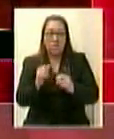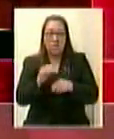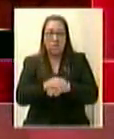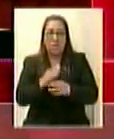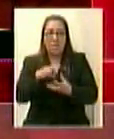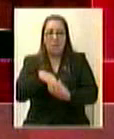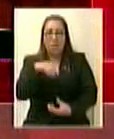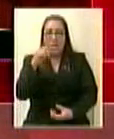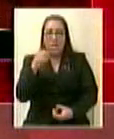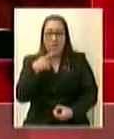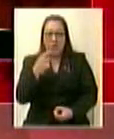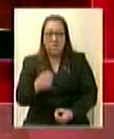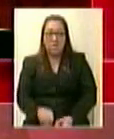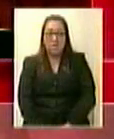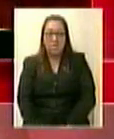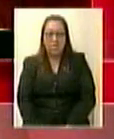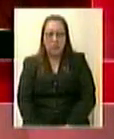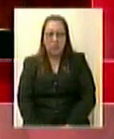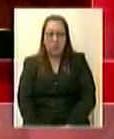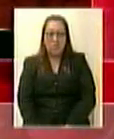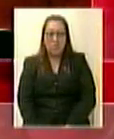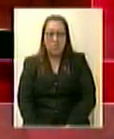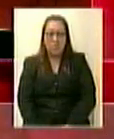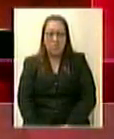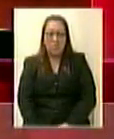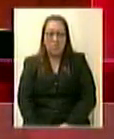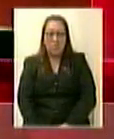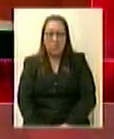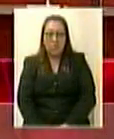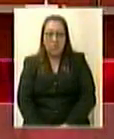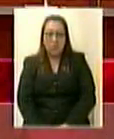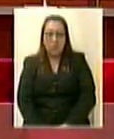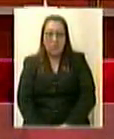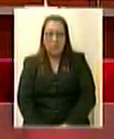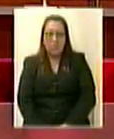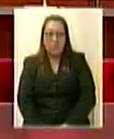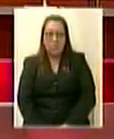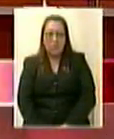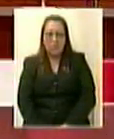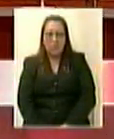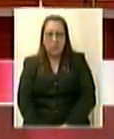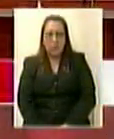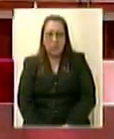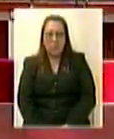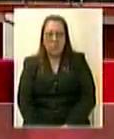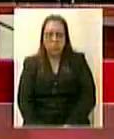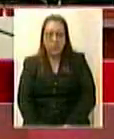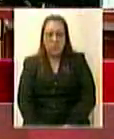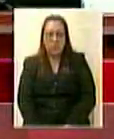botellas, ¿no? Dentro de la botella. Veamos su composición. Veamos la siguiente.